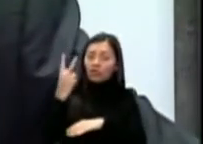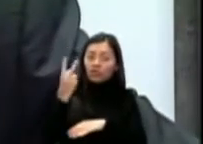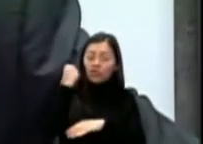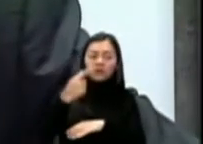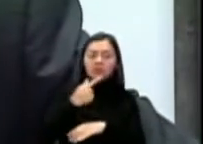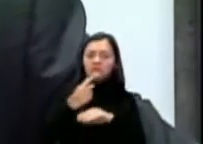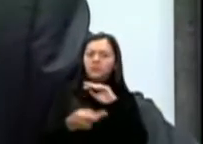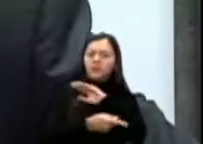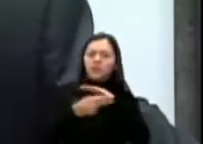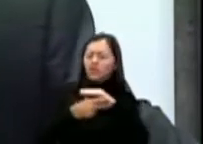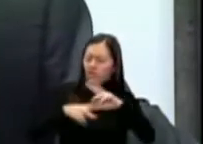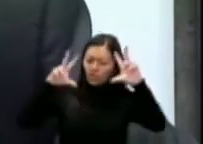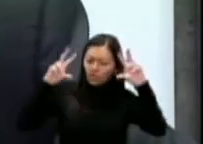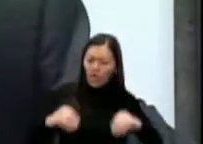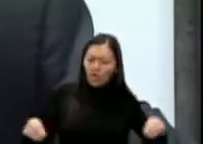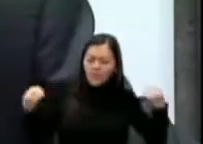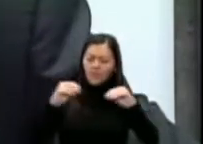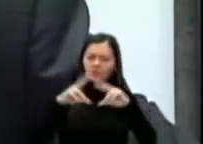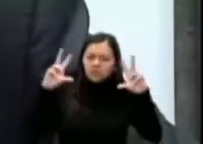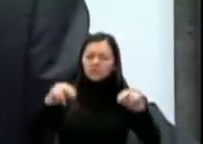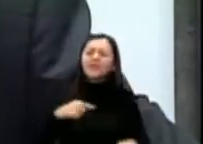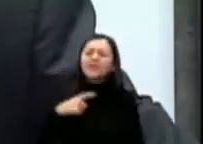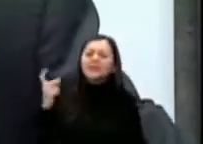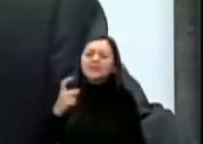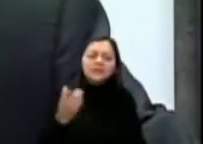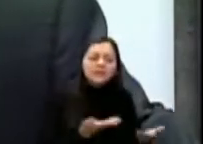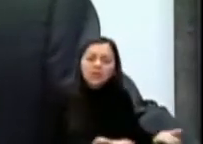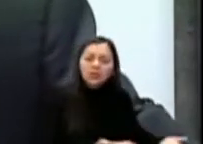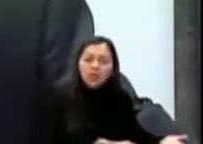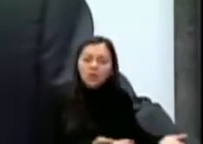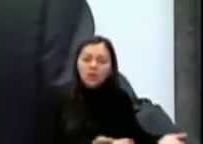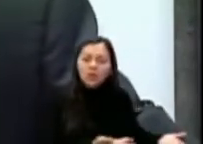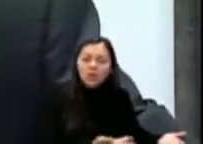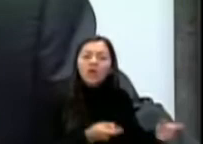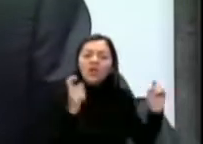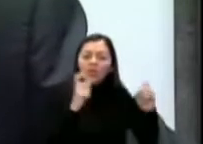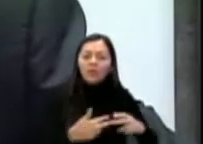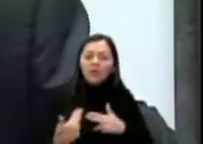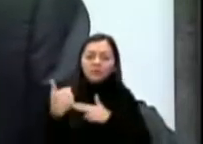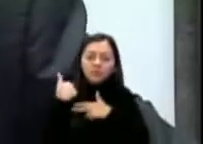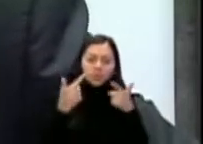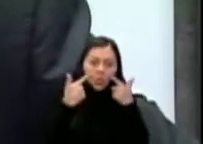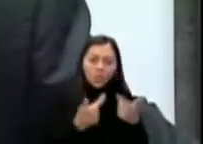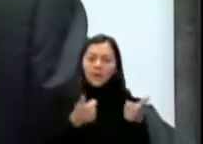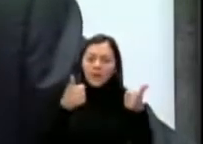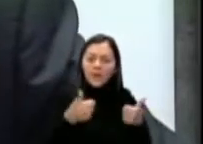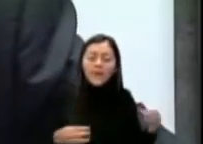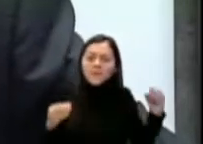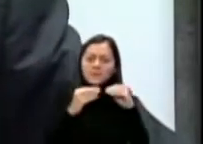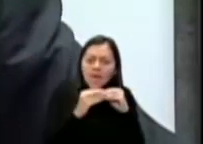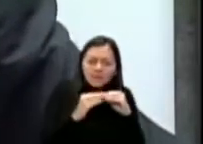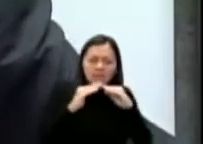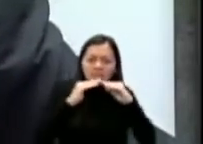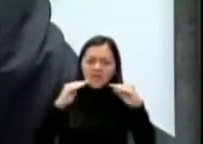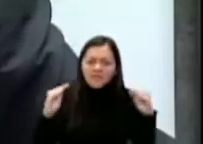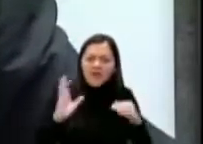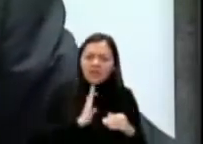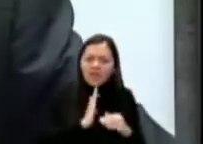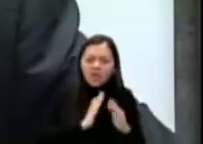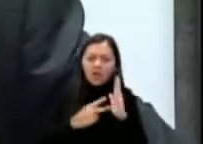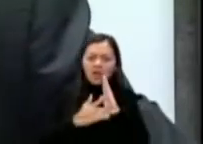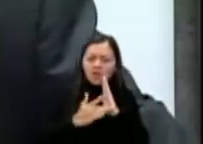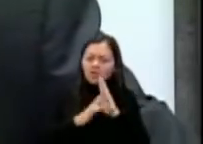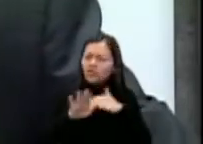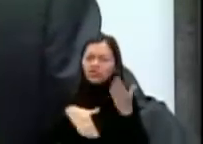petróleo necesitamos esos recursos que hay que hacerlo con responsabilidad como eficiencia con los más altos estándares ambientales